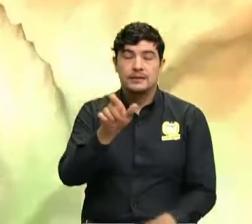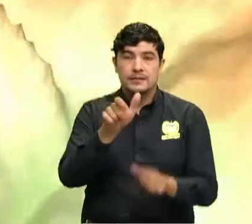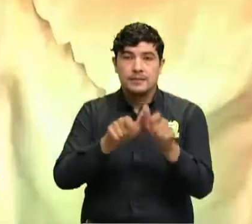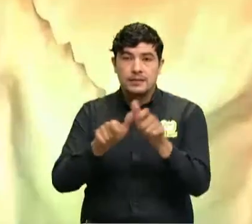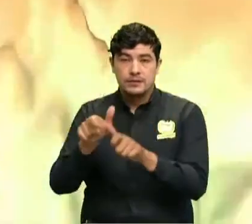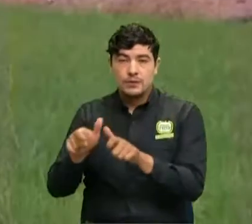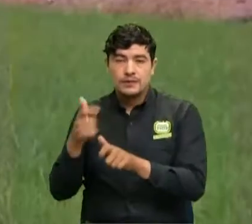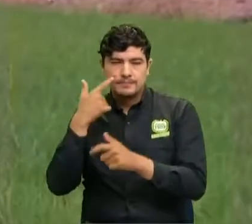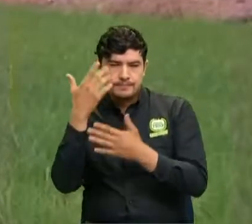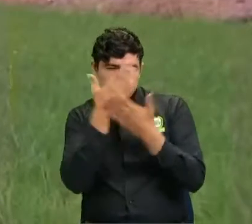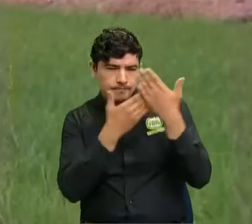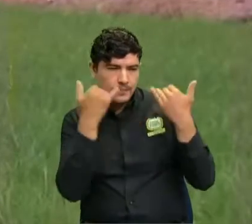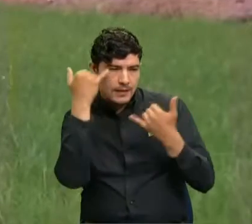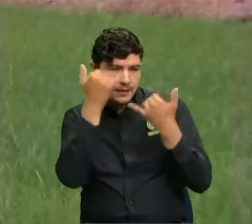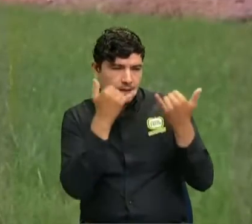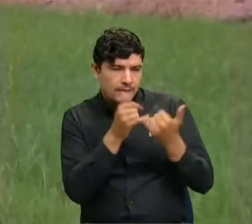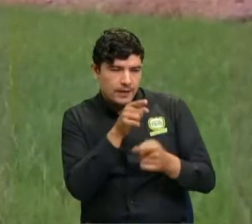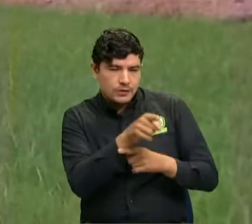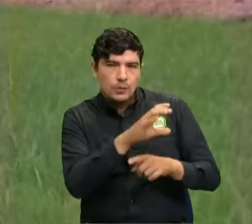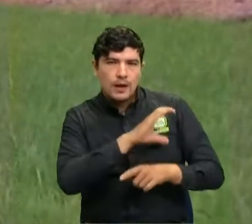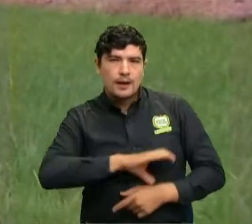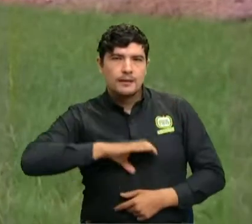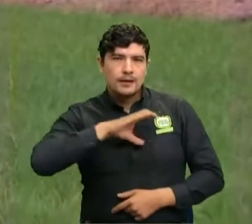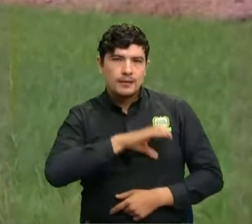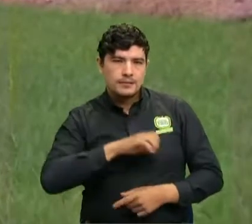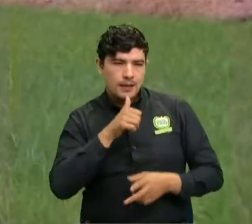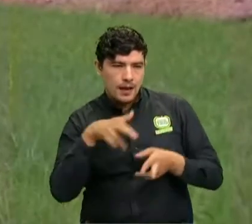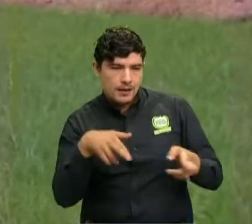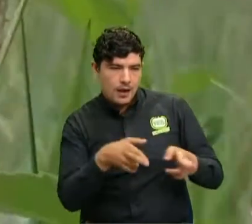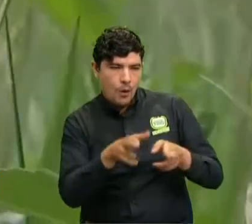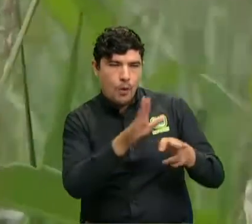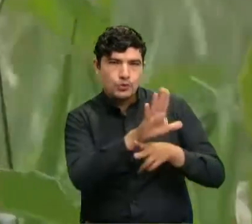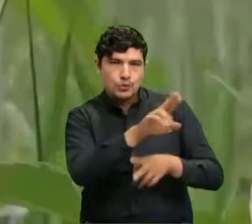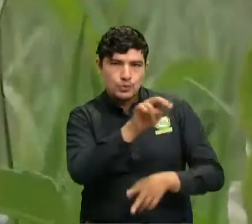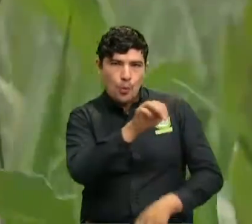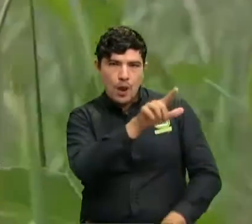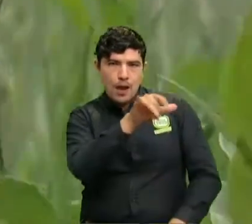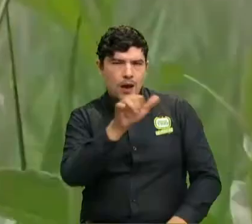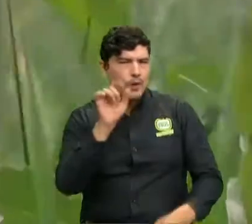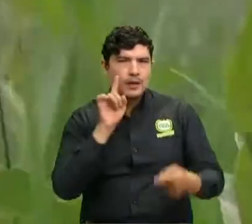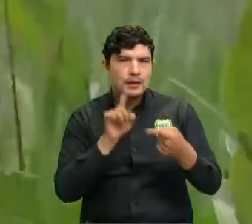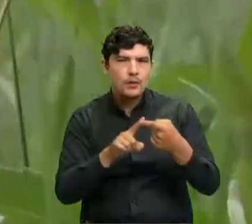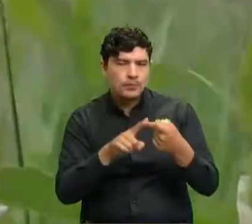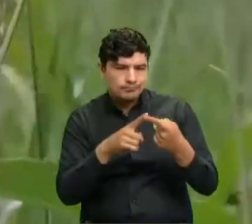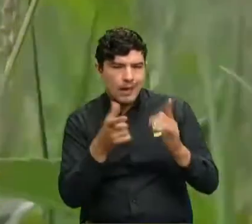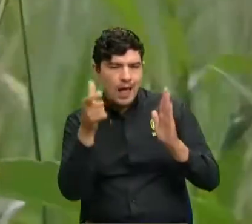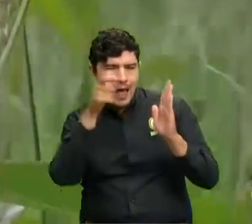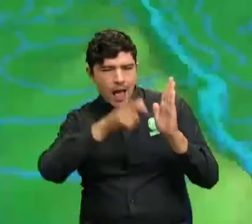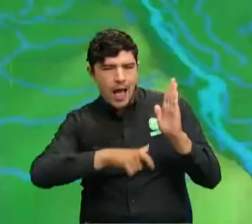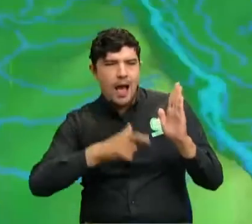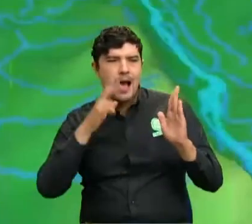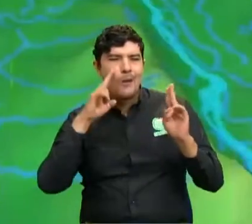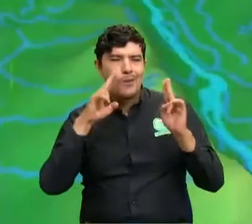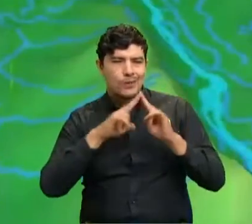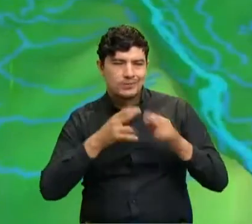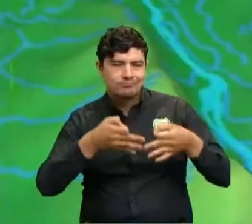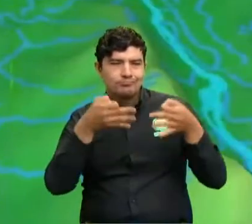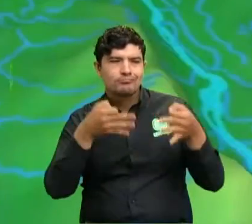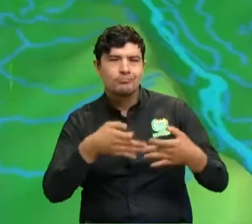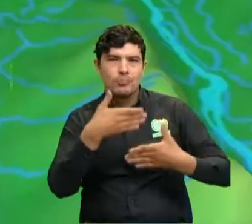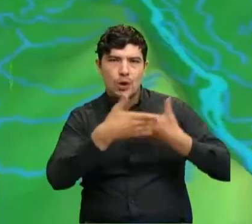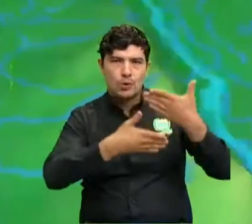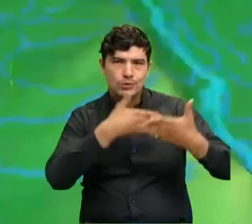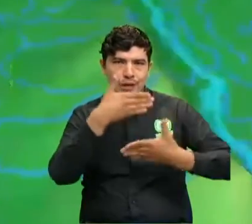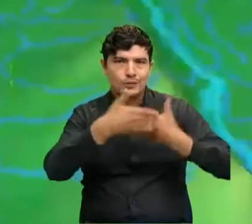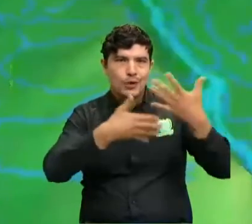identificar características agroclimáticas en el distrito de riego del río Zulia. Esto para tener diagnósticos más precisos y acertados del proceso